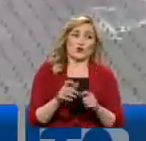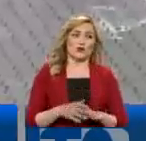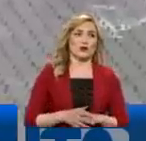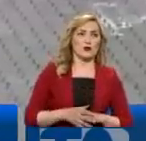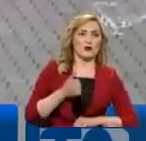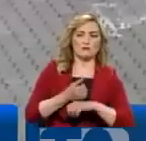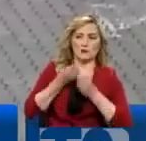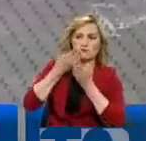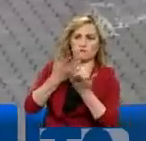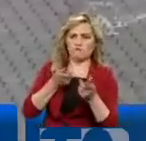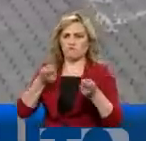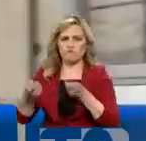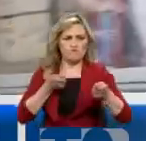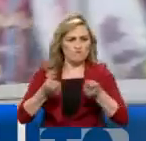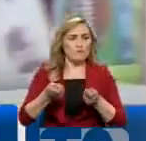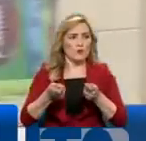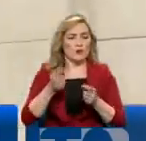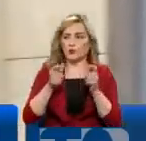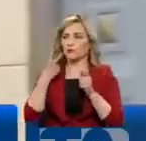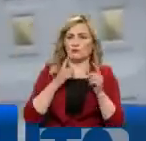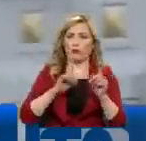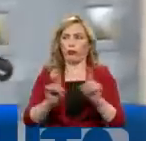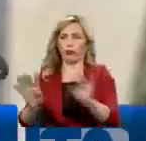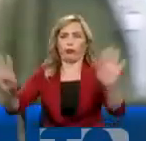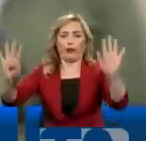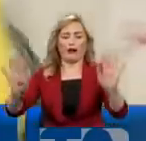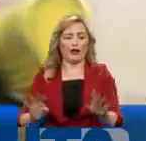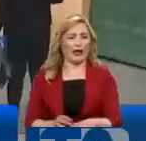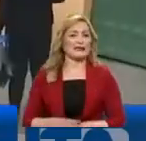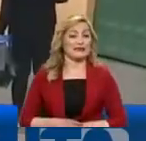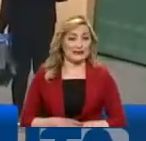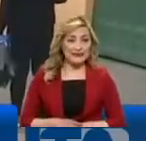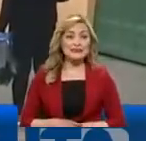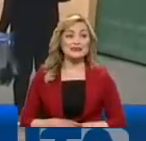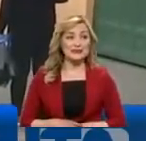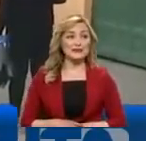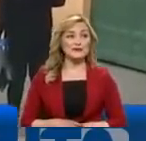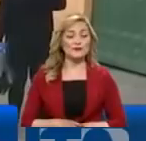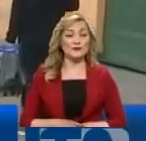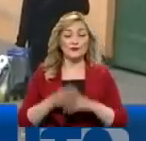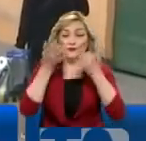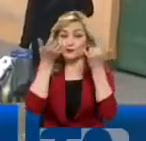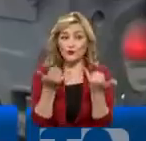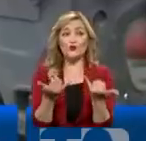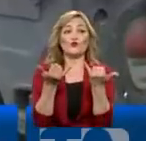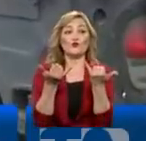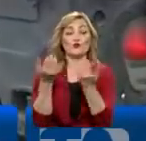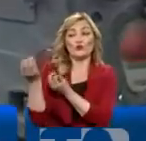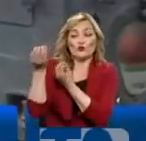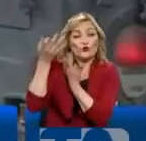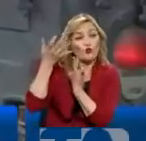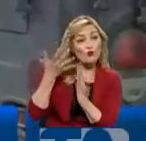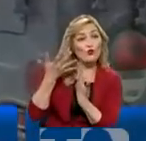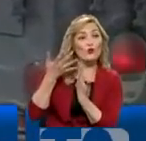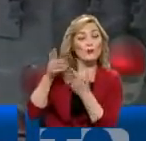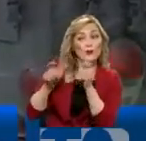las autoridades de intensificar los controles ha disuadido a los ciudadanos. Este momento, según nos relatan